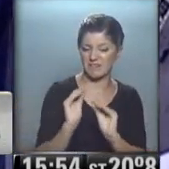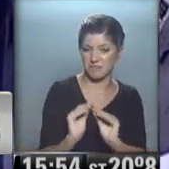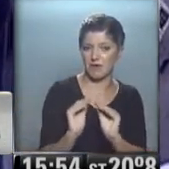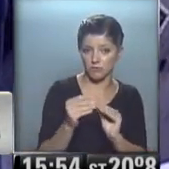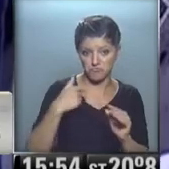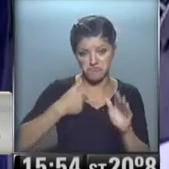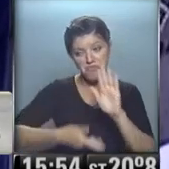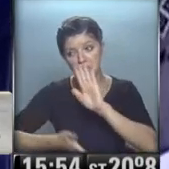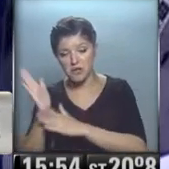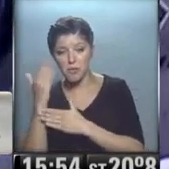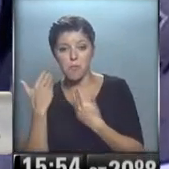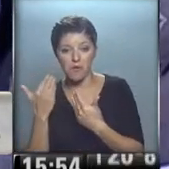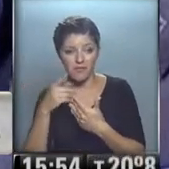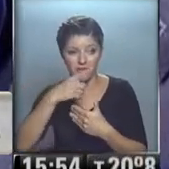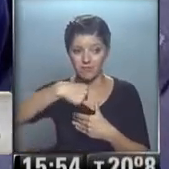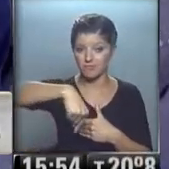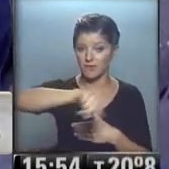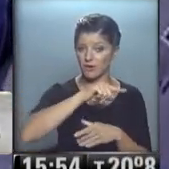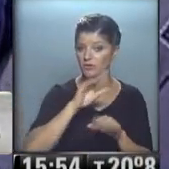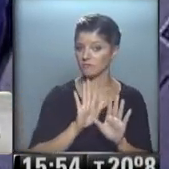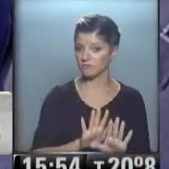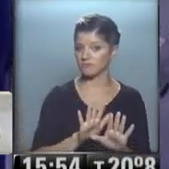ir, ellos no.